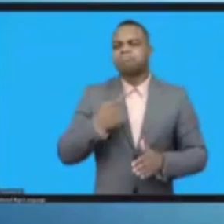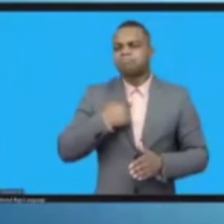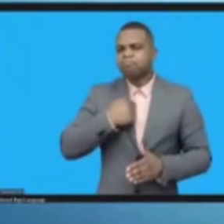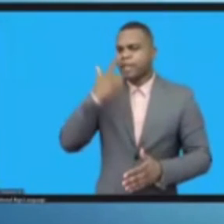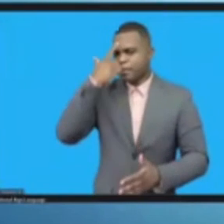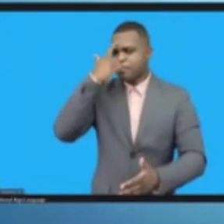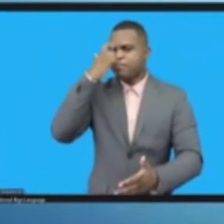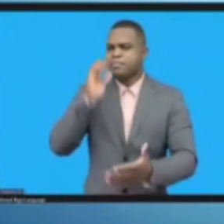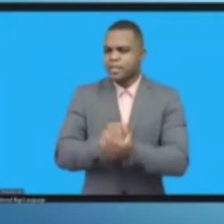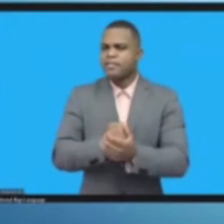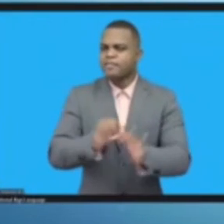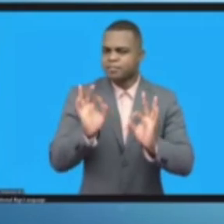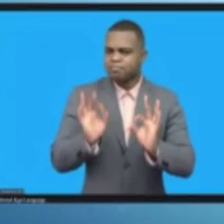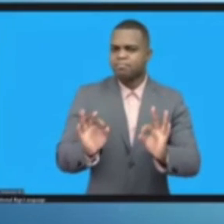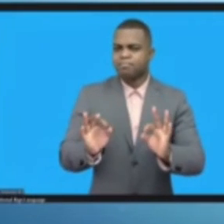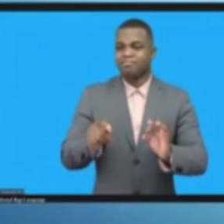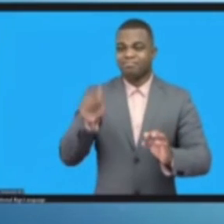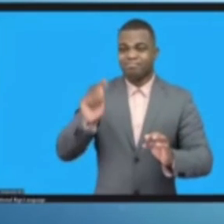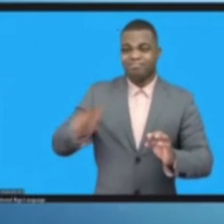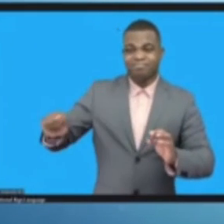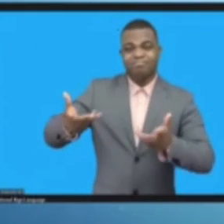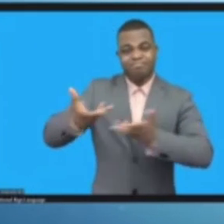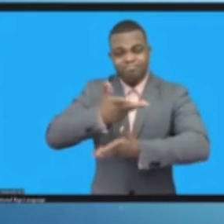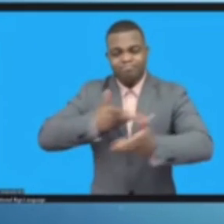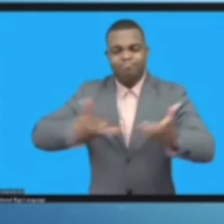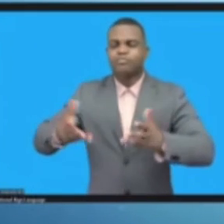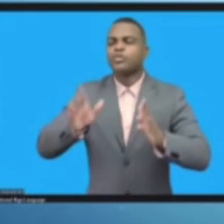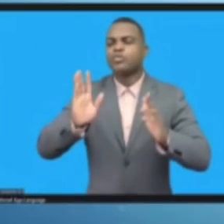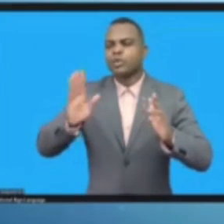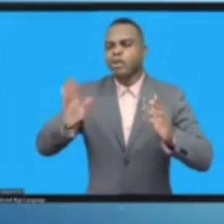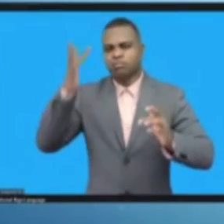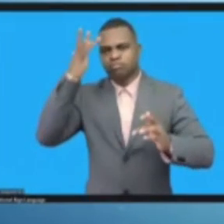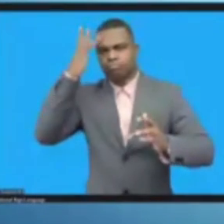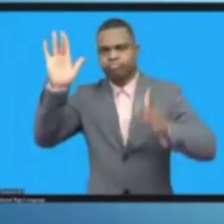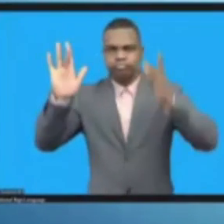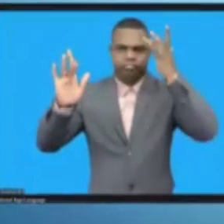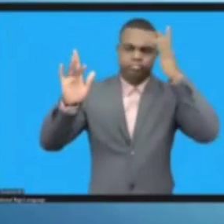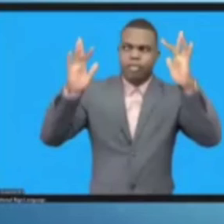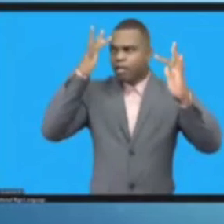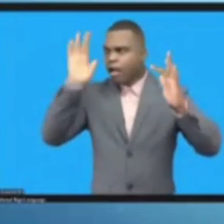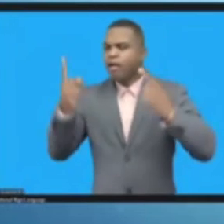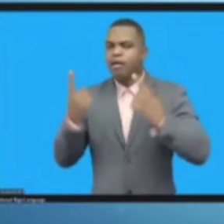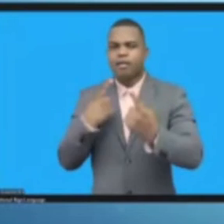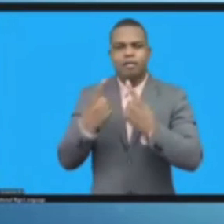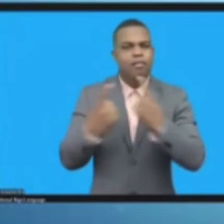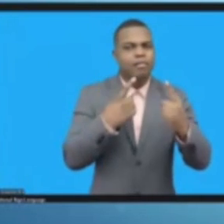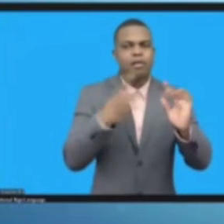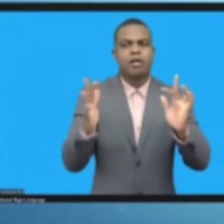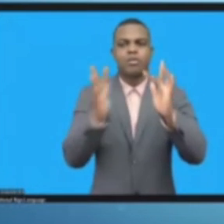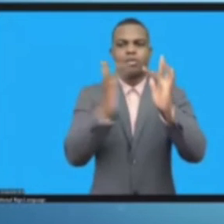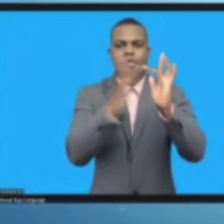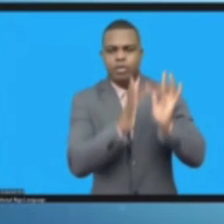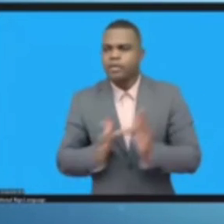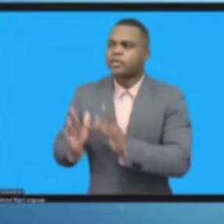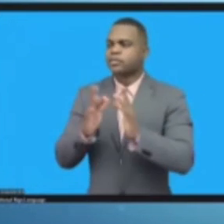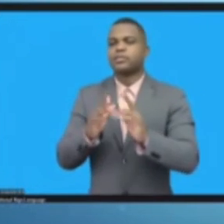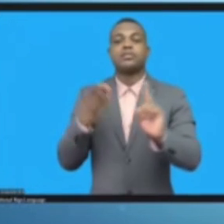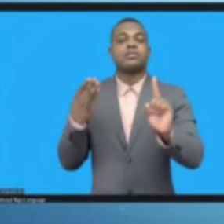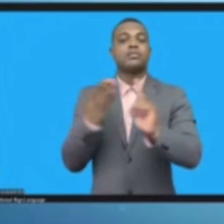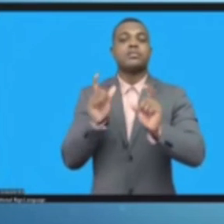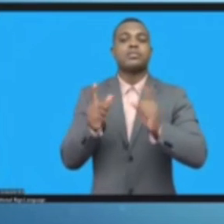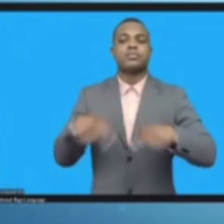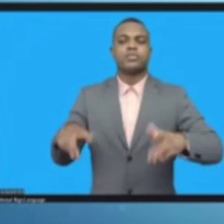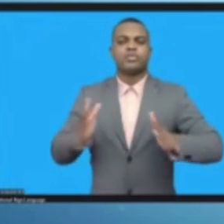considerados y refrescar los intercambios de toda la gente para salvar guardar los derechos humanos de evitar la fragmentación